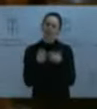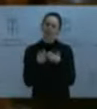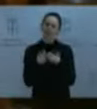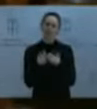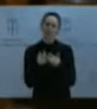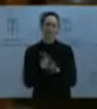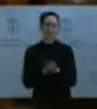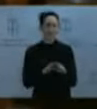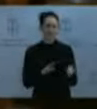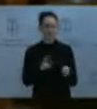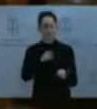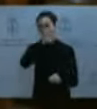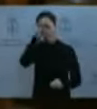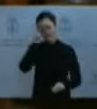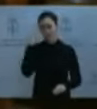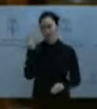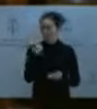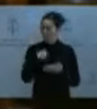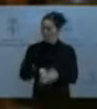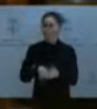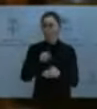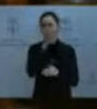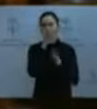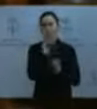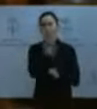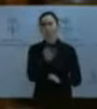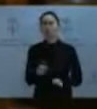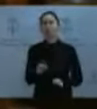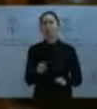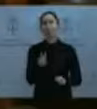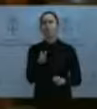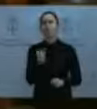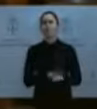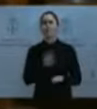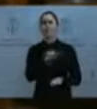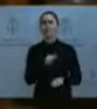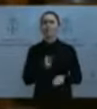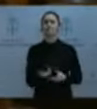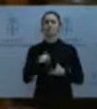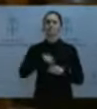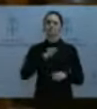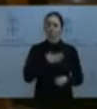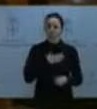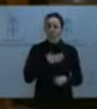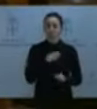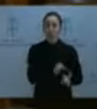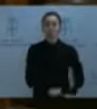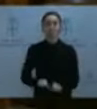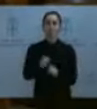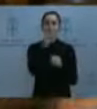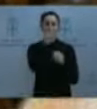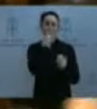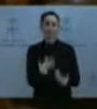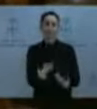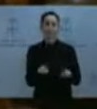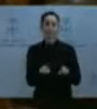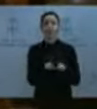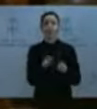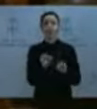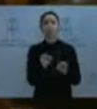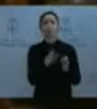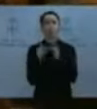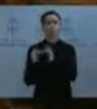cuotas que nos corresponden a nivel de comunidades autónomas, a nivel interno, y desde luego defender mucho mejor nuestro posicionamiento en Europa, porque, como digo, el resultado